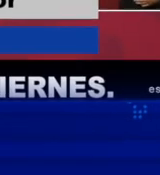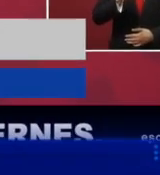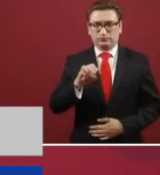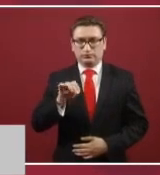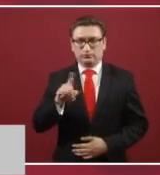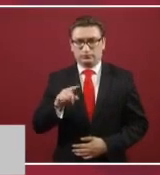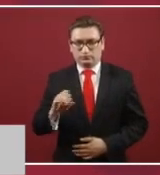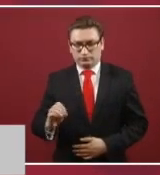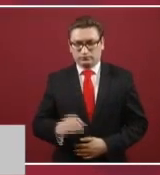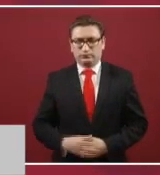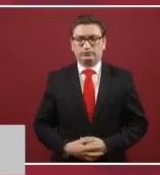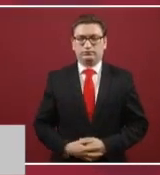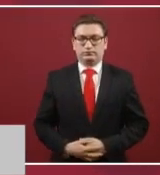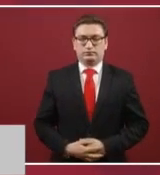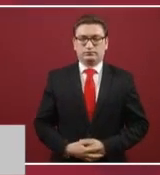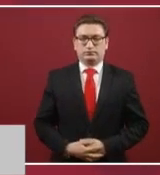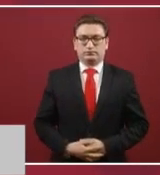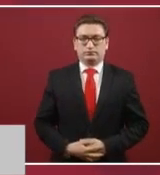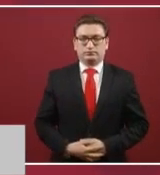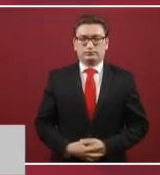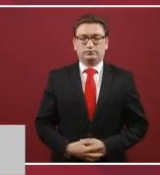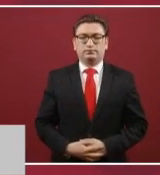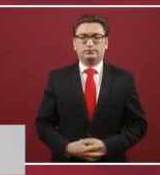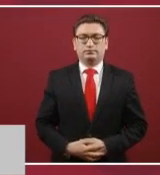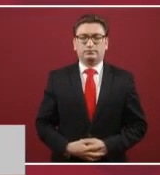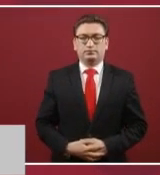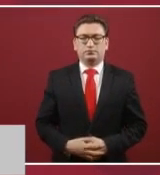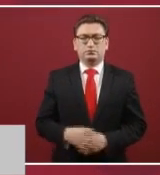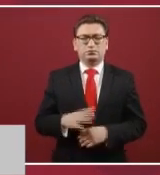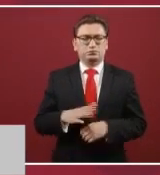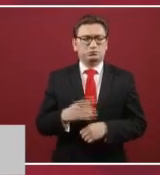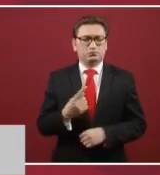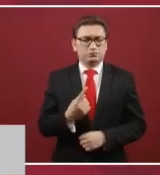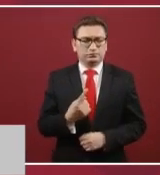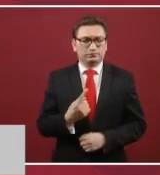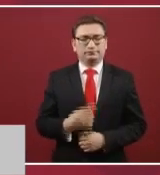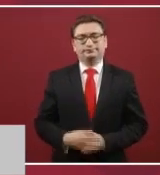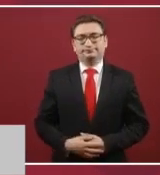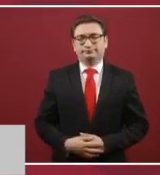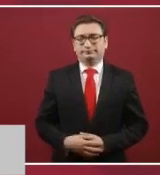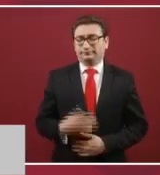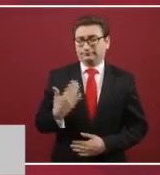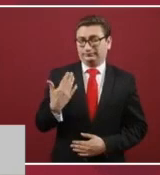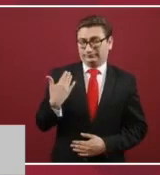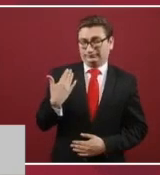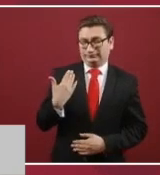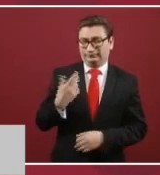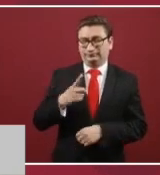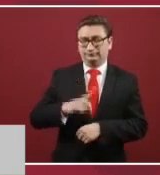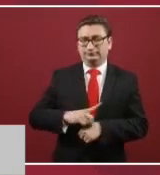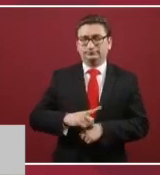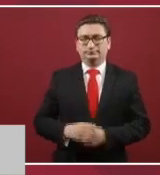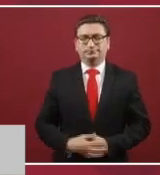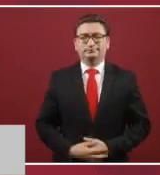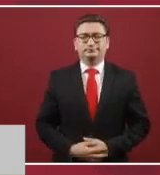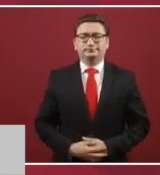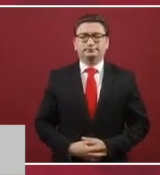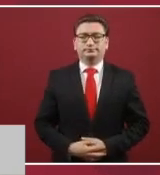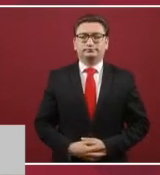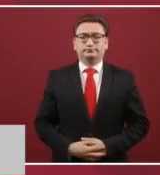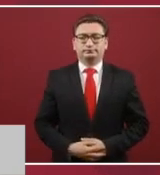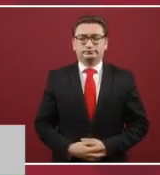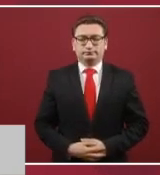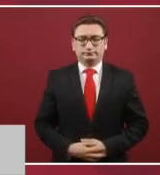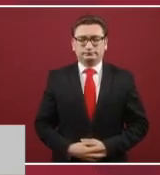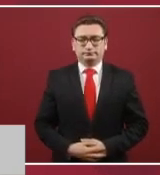Mazo. El día de hoy el presidente informa que fue un error la vinculación de Alfredo del Mazo con la construcción del nuevo aeropuerto internacional de la Ciudad